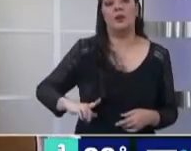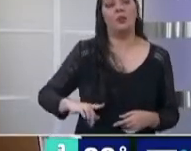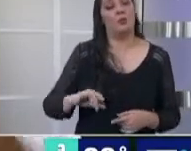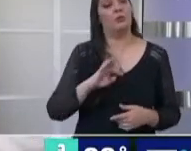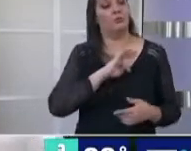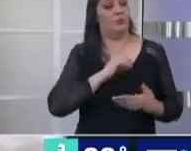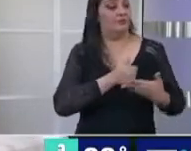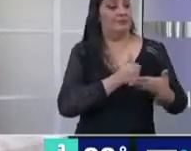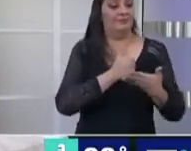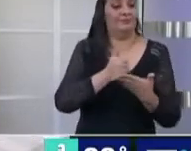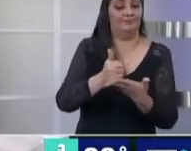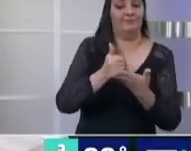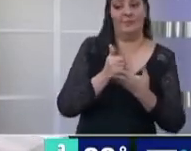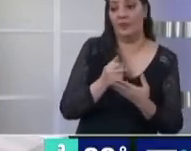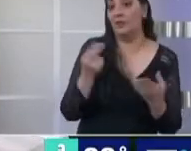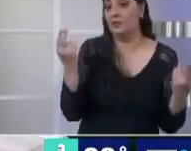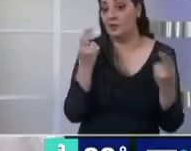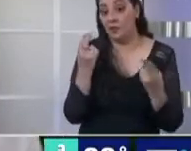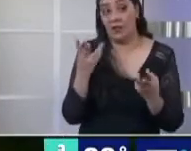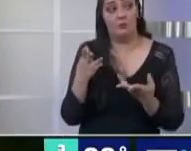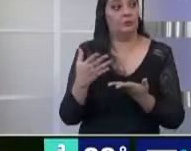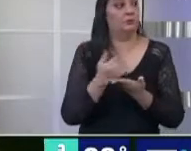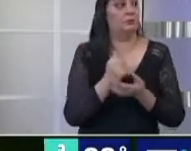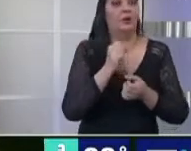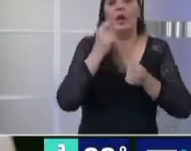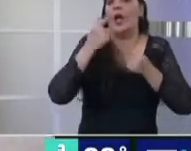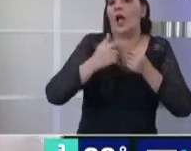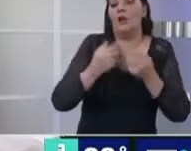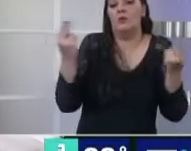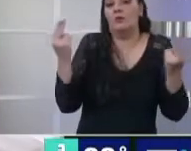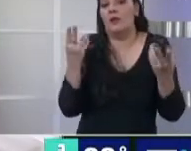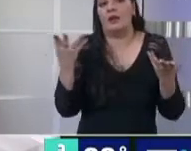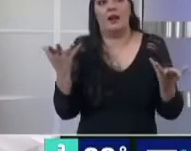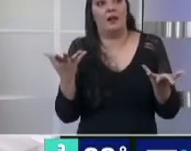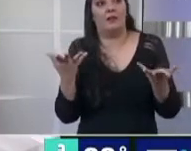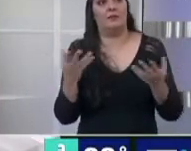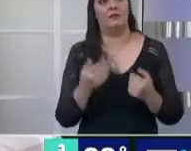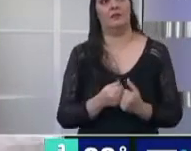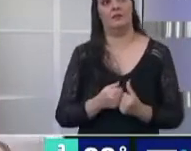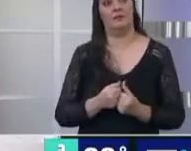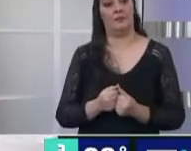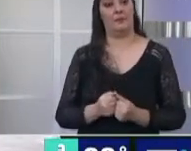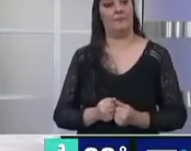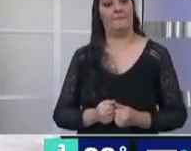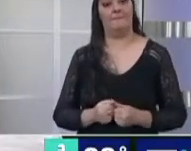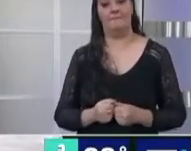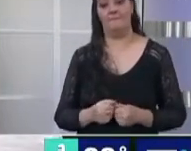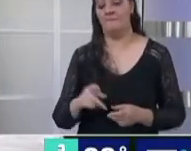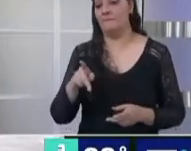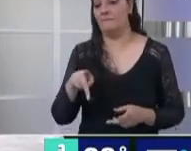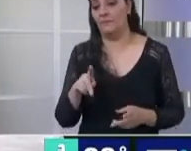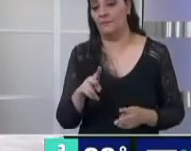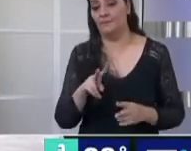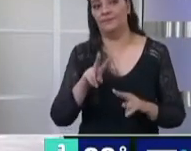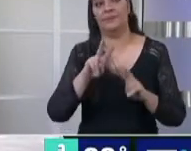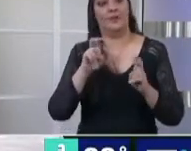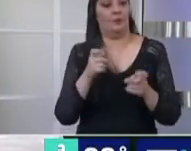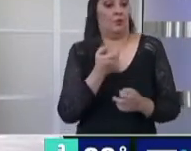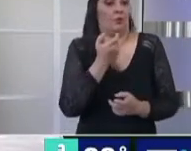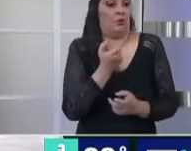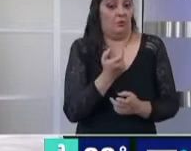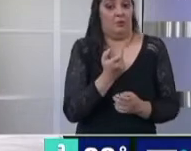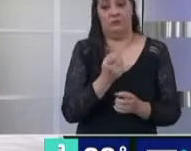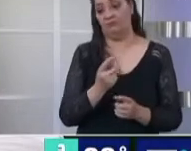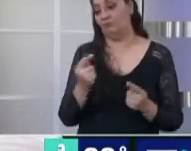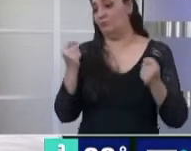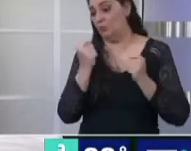haya, vamos a sacar recursos y vamos a hacer una obra, vamos a hacer esto y vamos a meter el recurso económico para que los nuevoleoneses